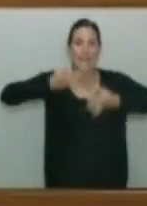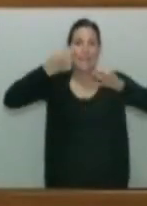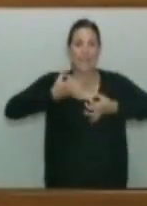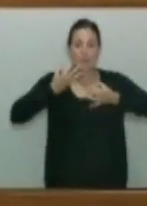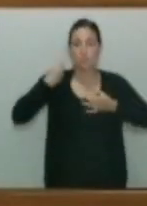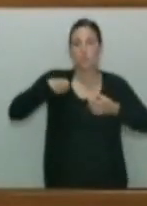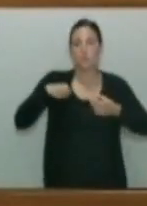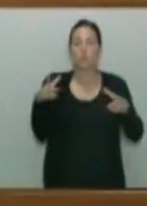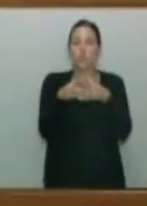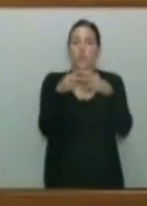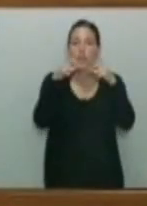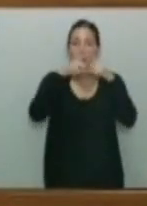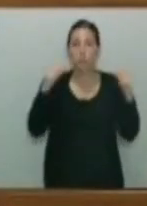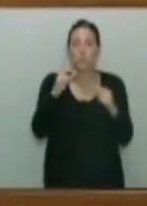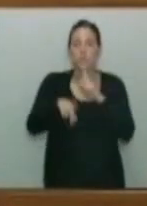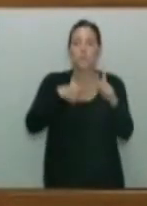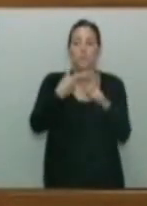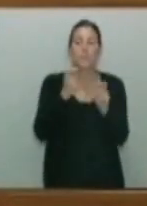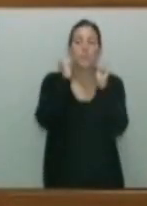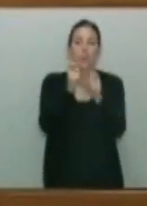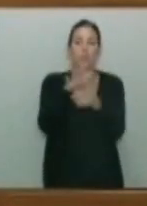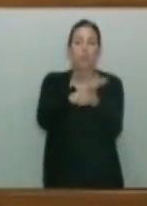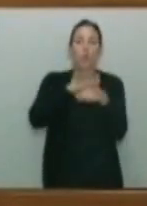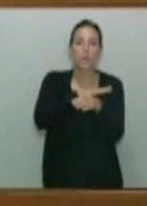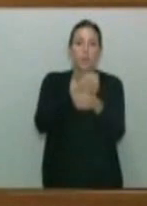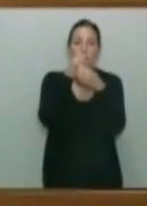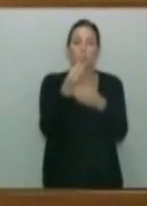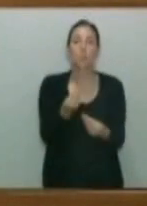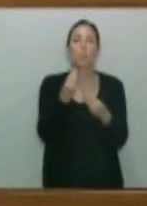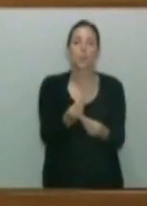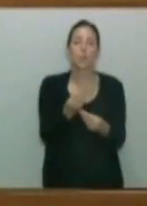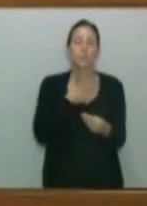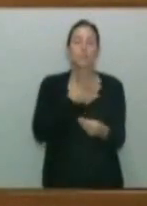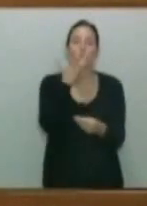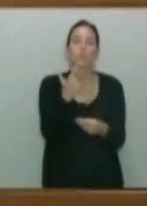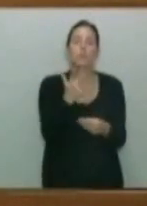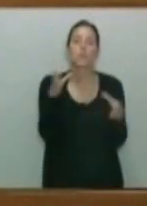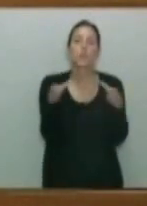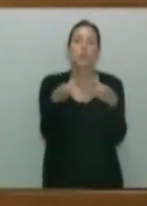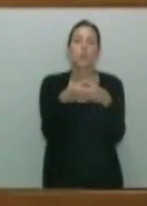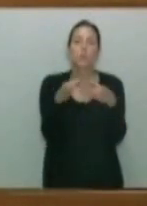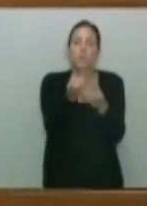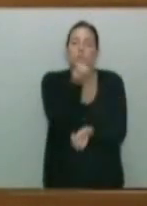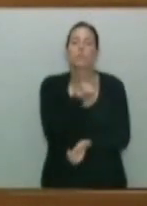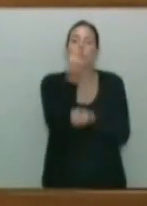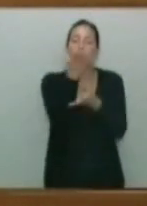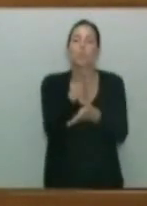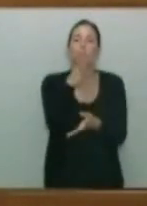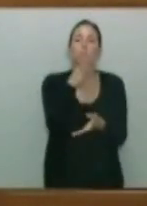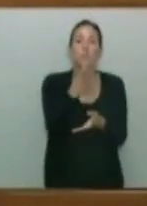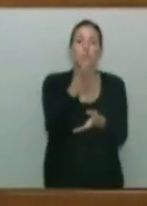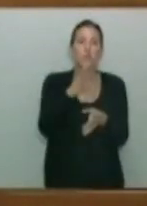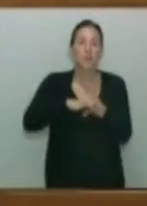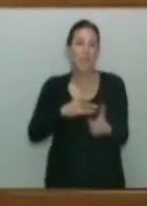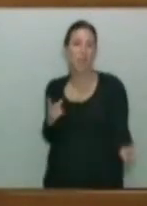la sociedad asturiana y, además, garantizando la gobernabilidad. Y me gustaría que los grupos aquí expresasen cuáles son las razones para